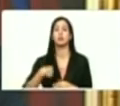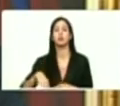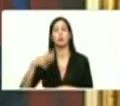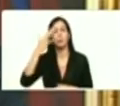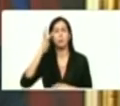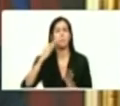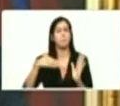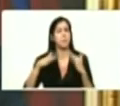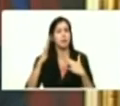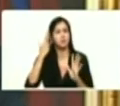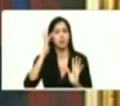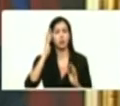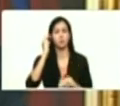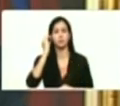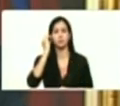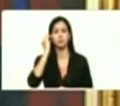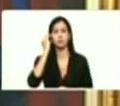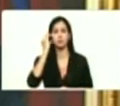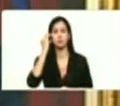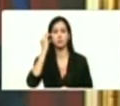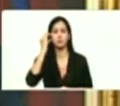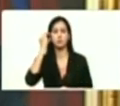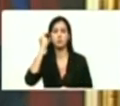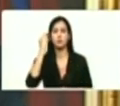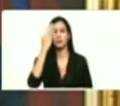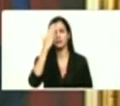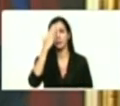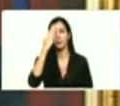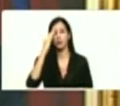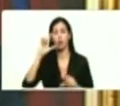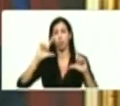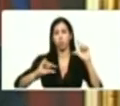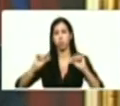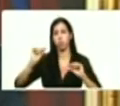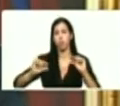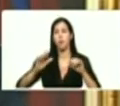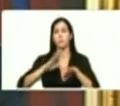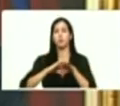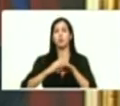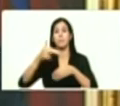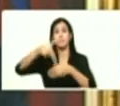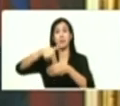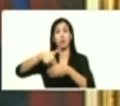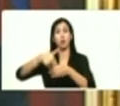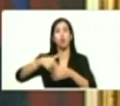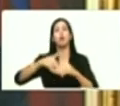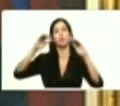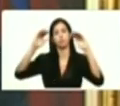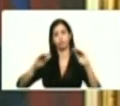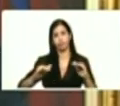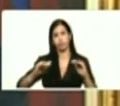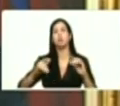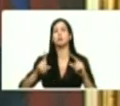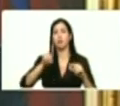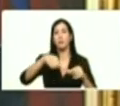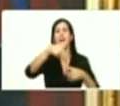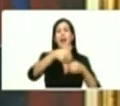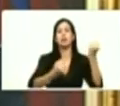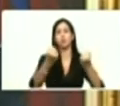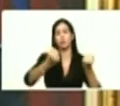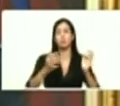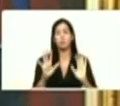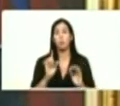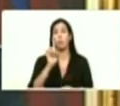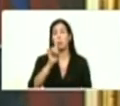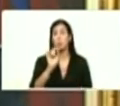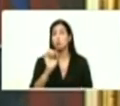pero ahorita ustedes saben todos esos precios han bajado allá producto de la caída de los precios petroleros normalmente un litro allá pudiera costar